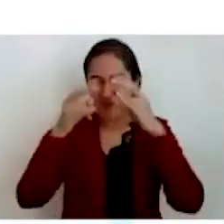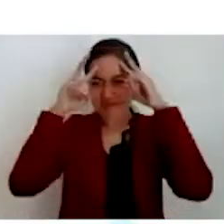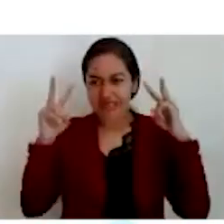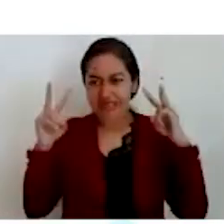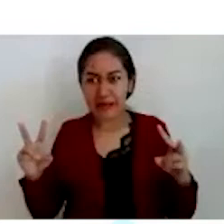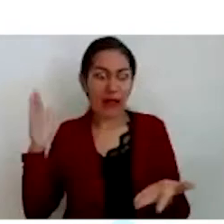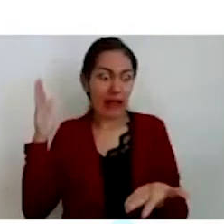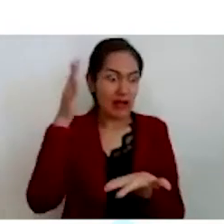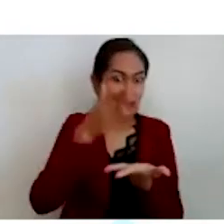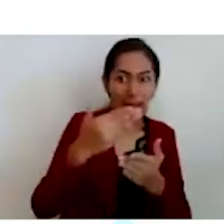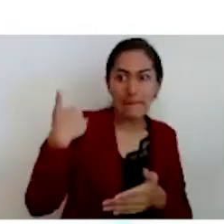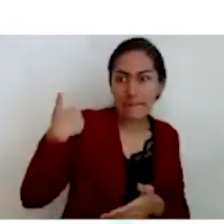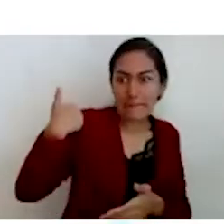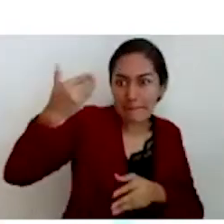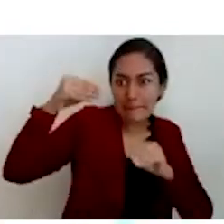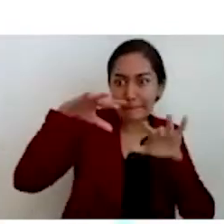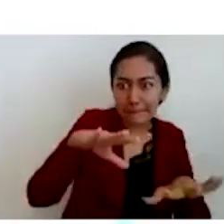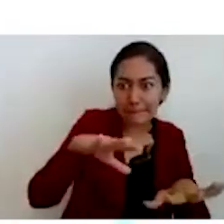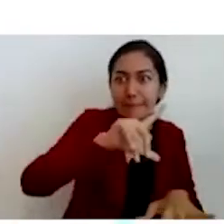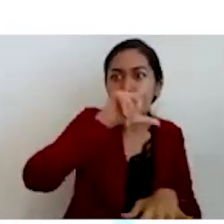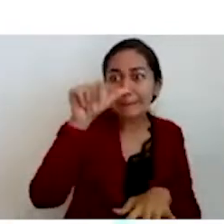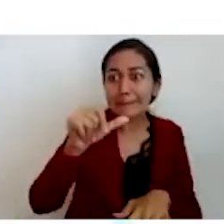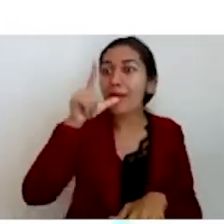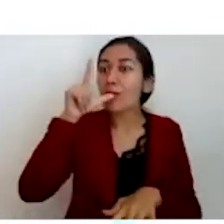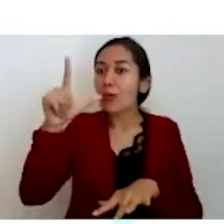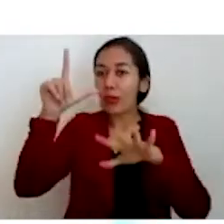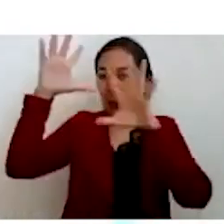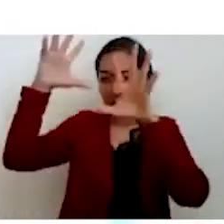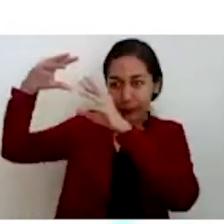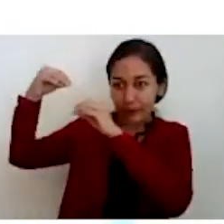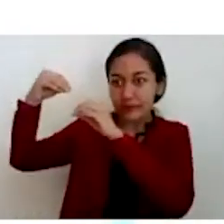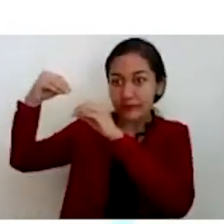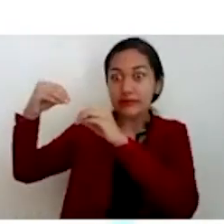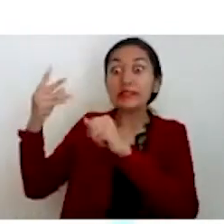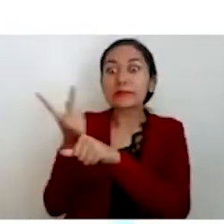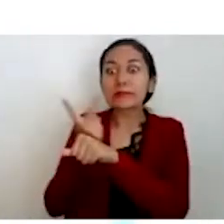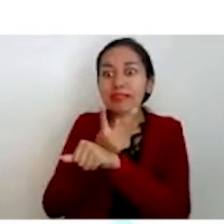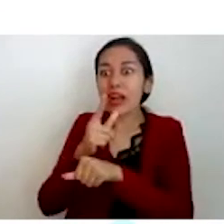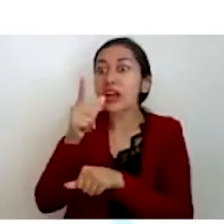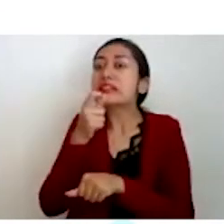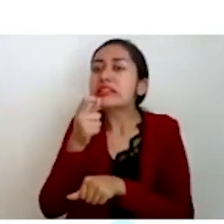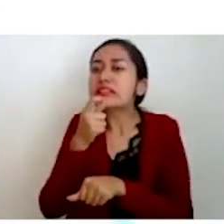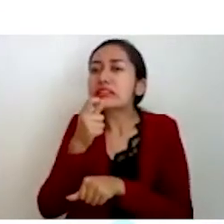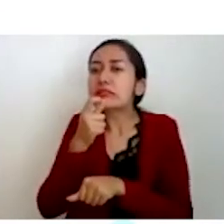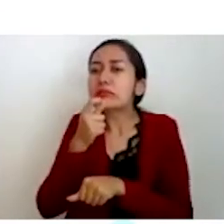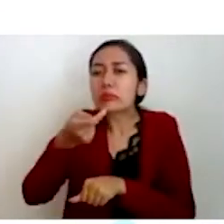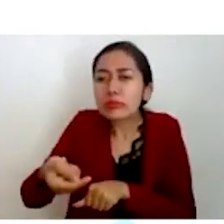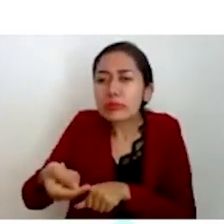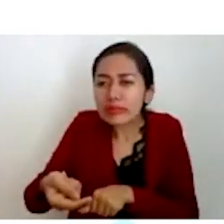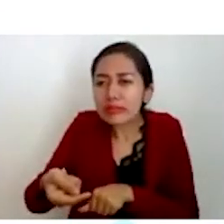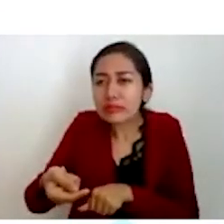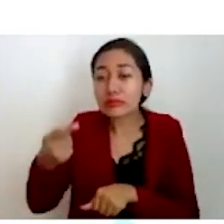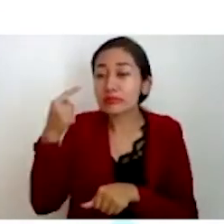y termina la operación y salvar la vista de un pequeño niño pueblerino. Todo un